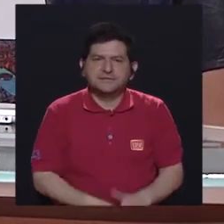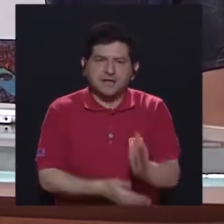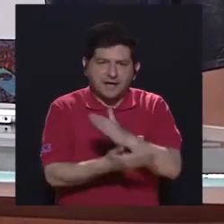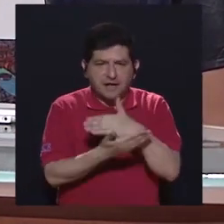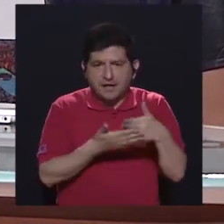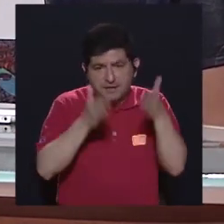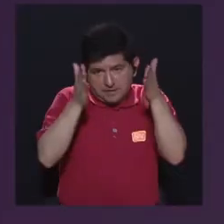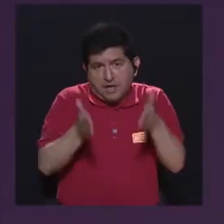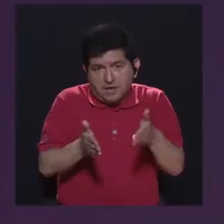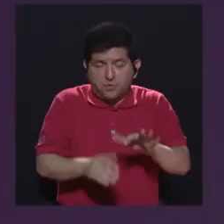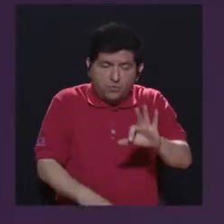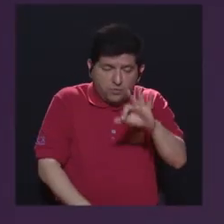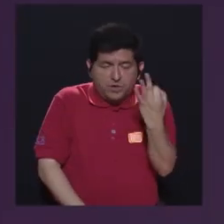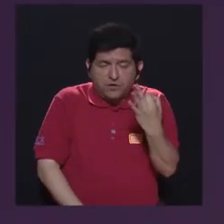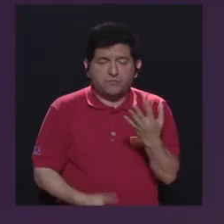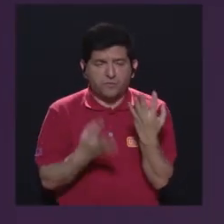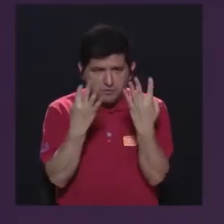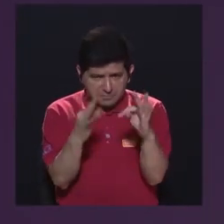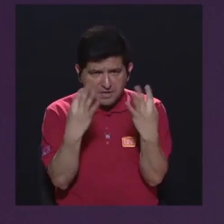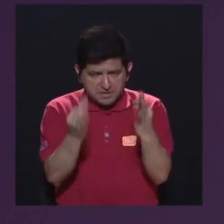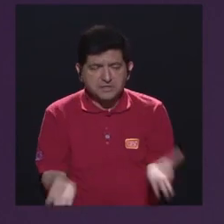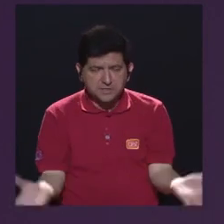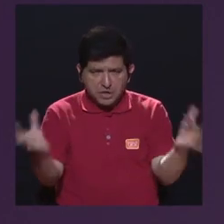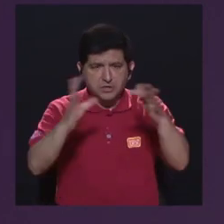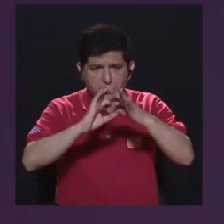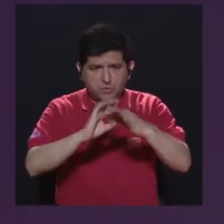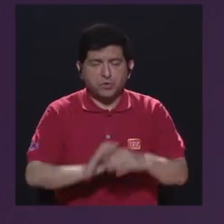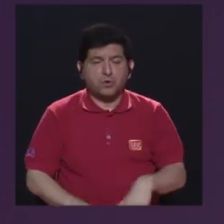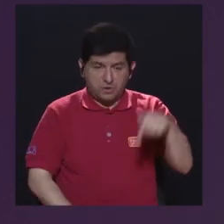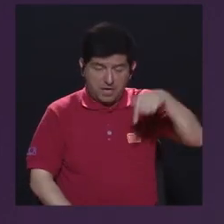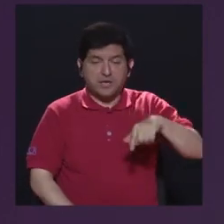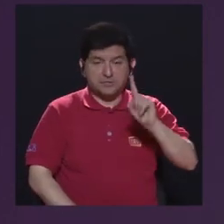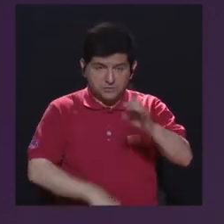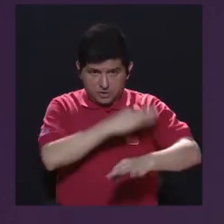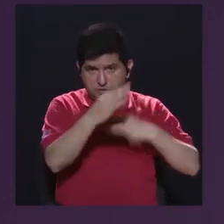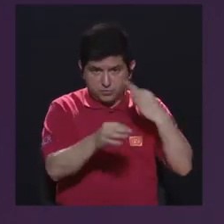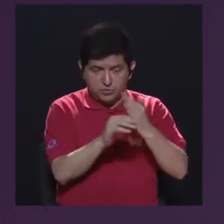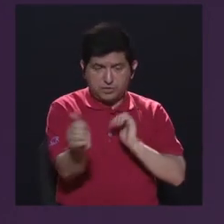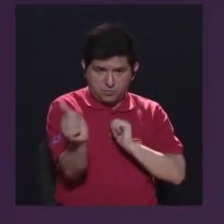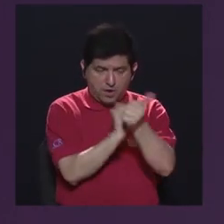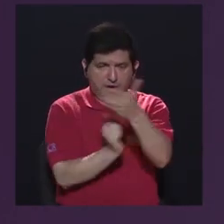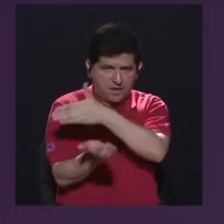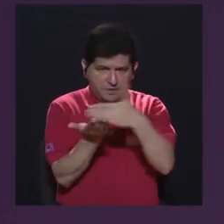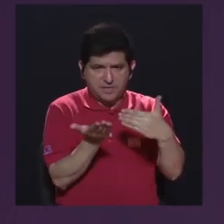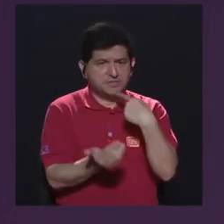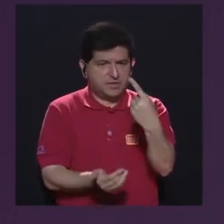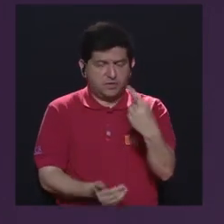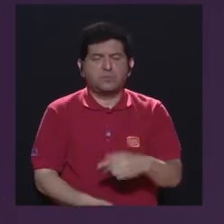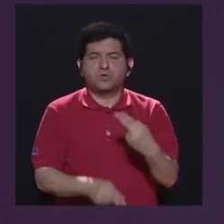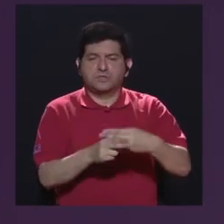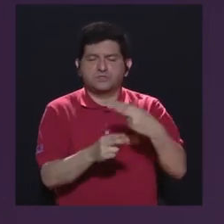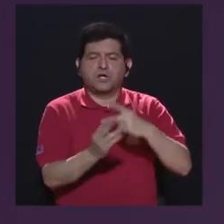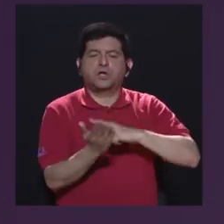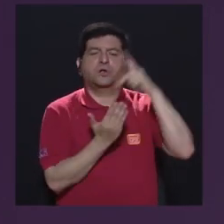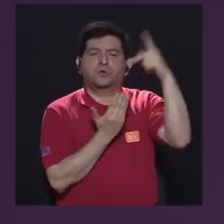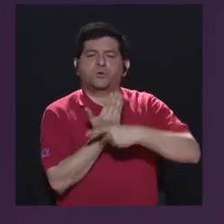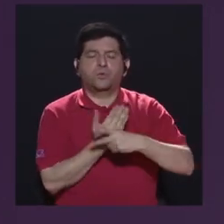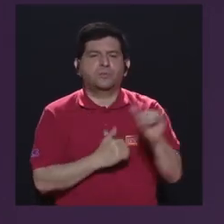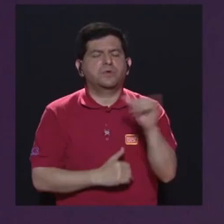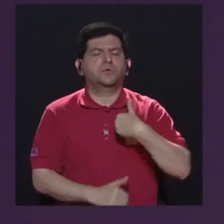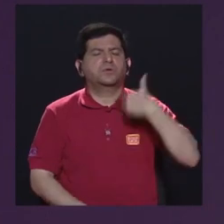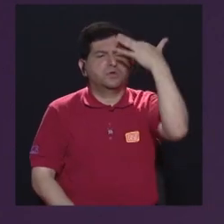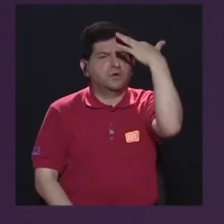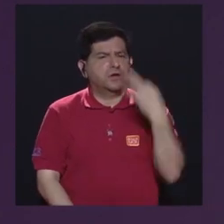algunas, sin duda, formas de cómo ir generando lazos. Yo creo que esto es un lazo transfronterizo, como bien lo dice el nombre del programa, pero también